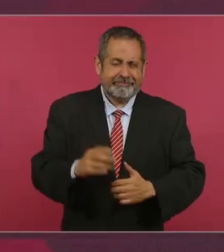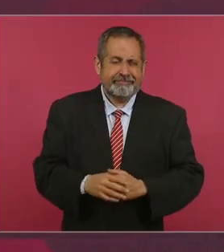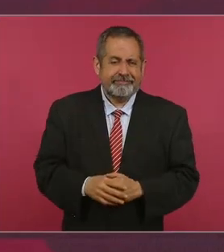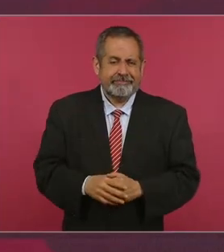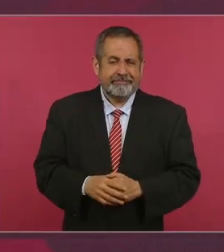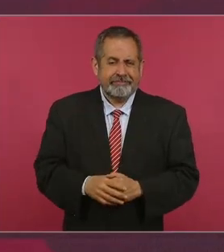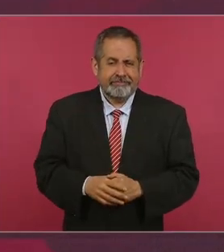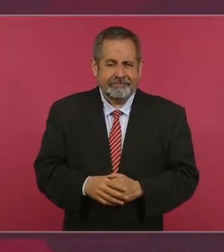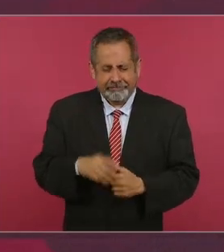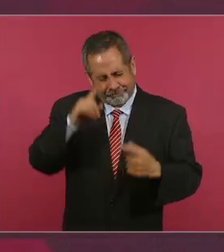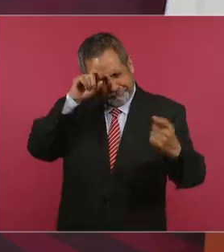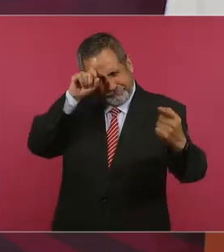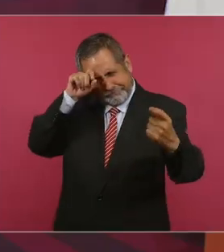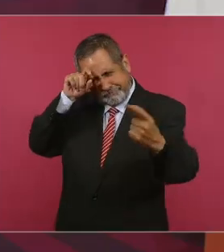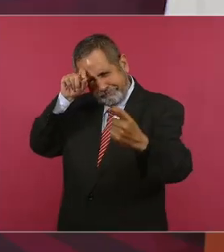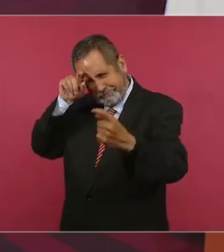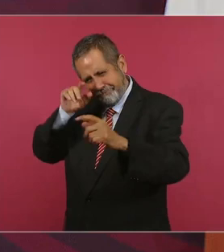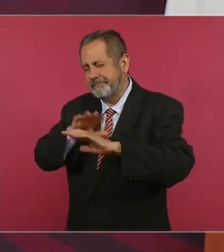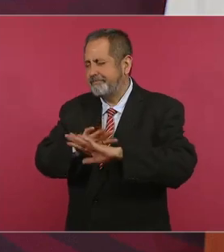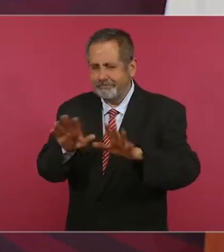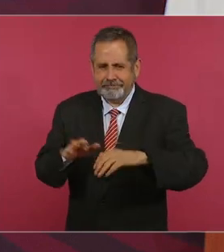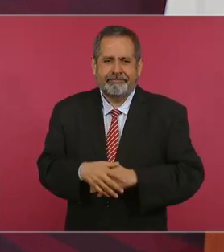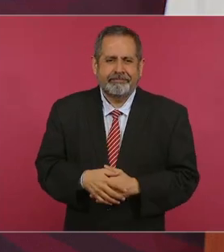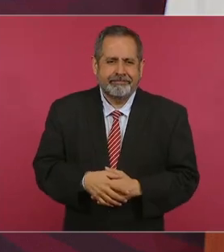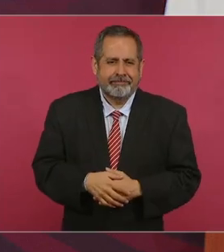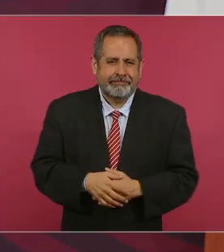por telepatía, ahora van a decir que